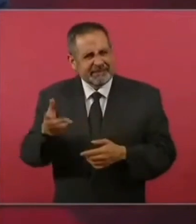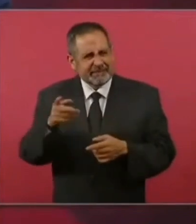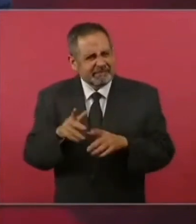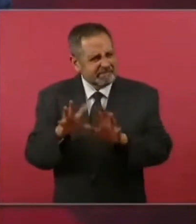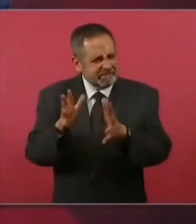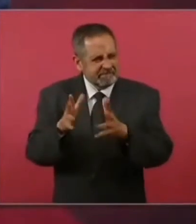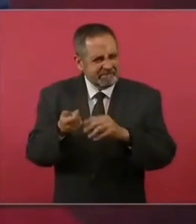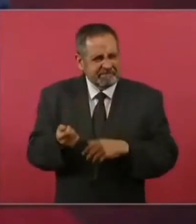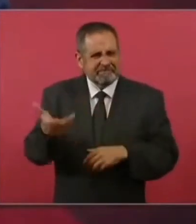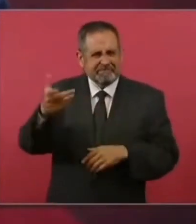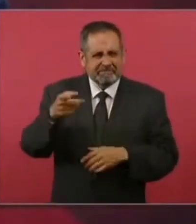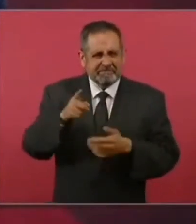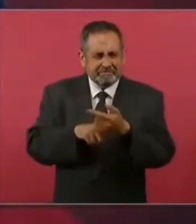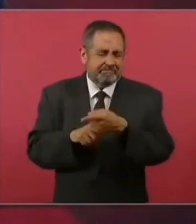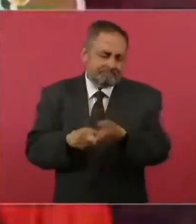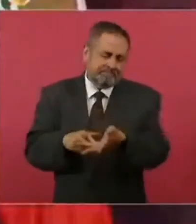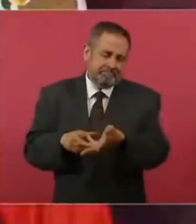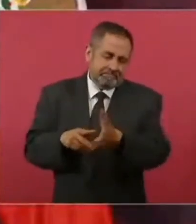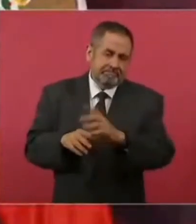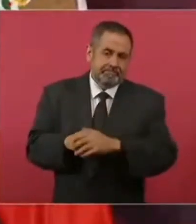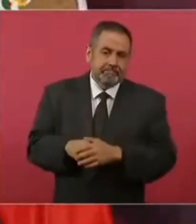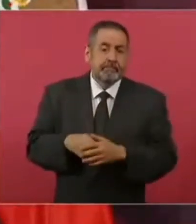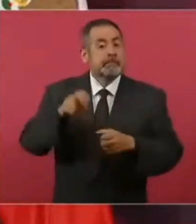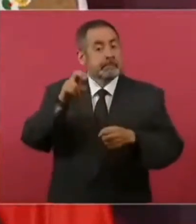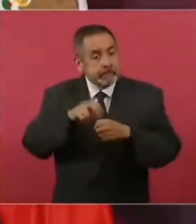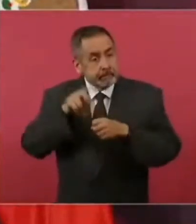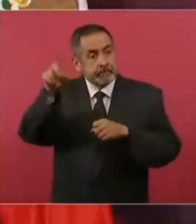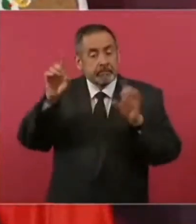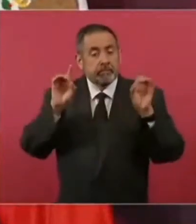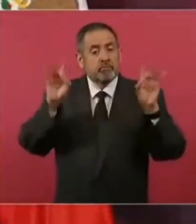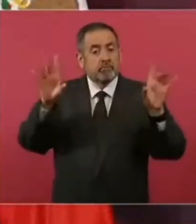o algo así, en Los Ángeles.